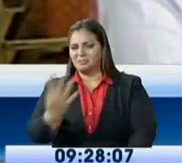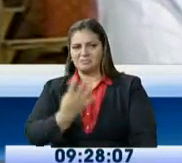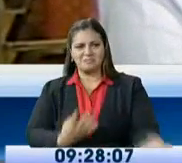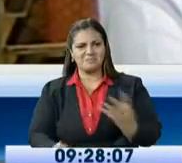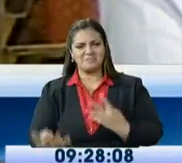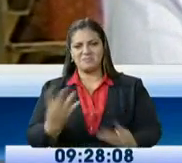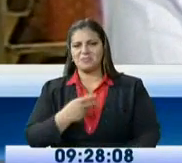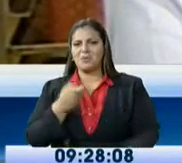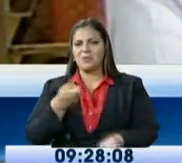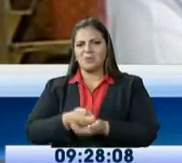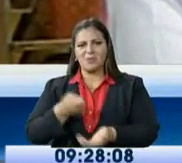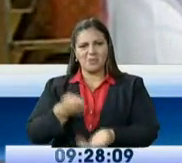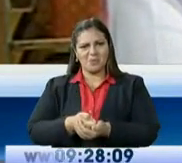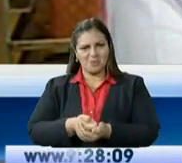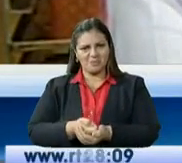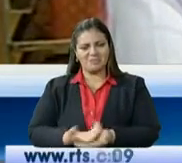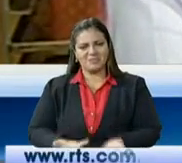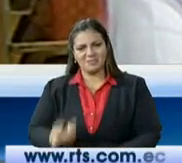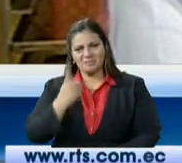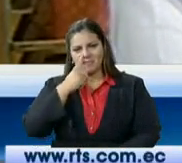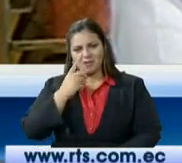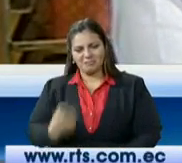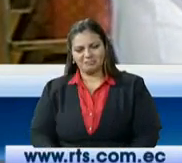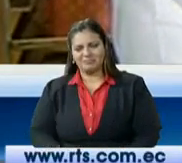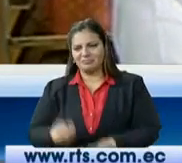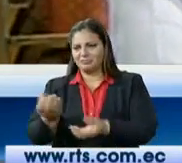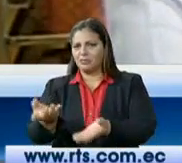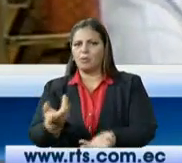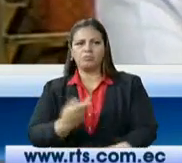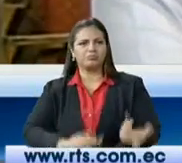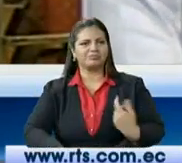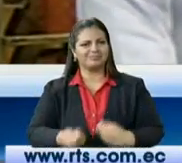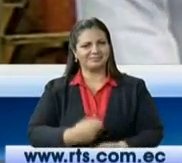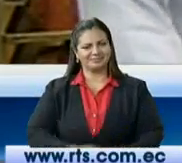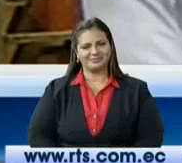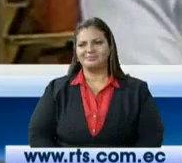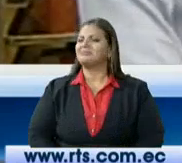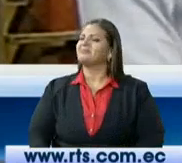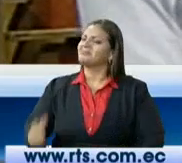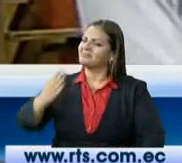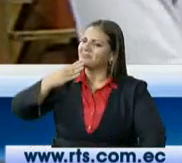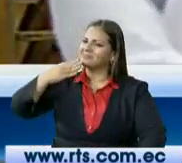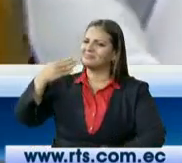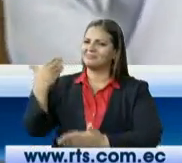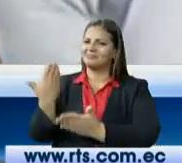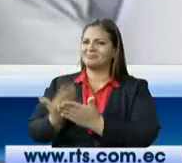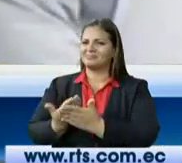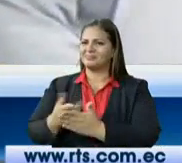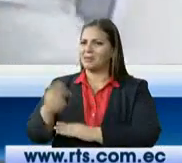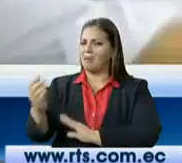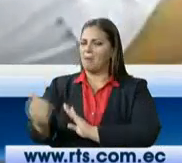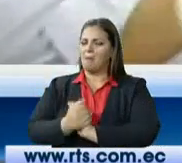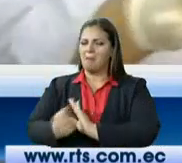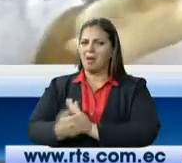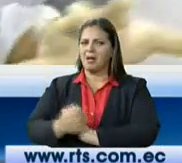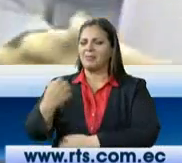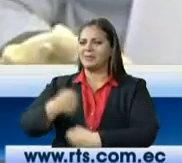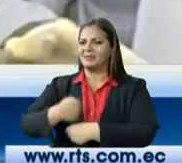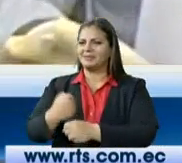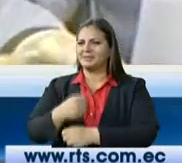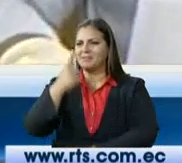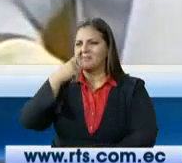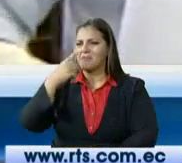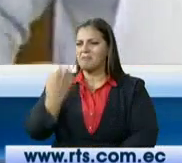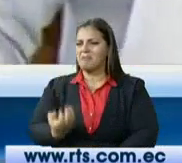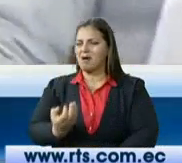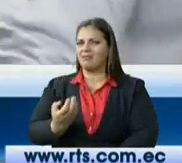los que vienen aquí a Pastelería Los Ángeles. Claro que sí. Muchísimas gracias, don Antonio, un experto panificador que nos ha contado un poco los